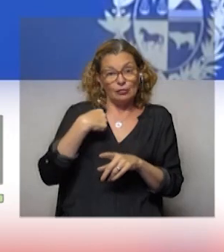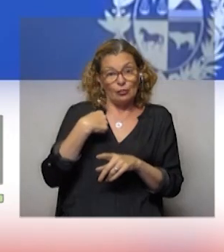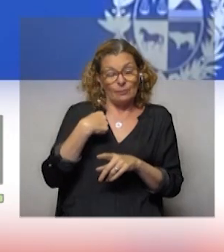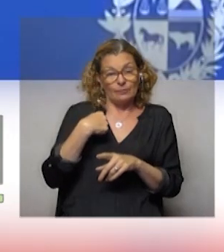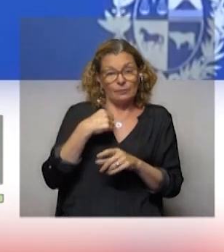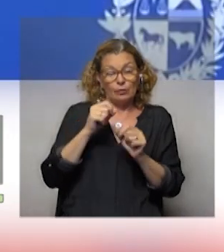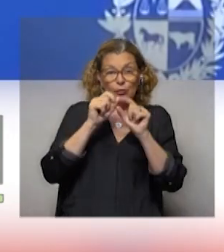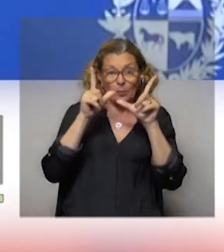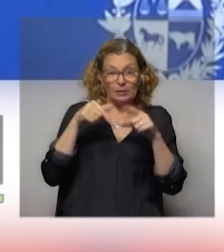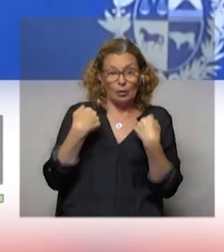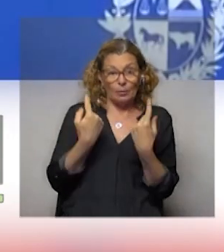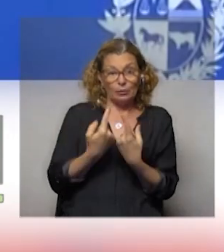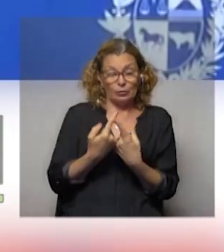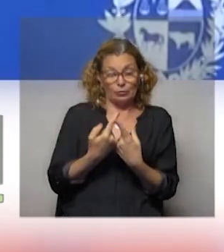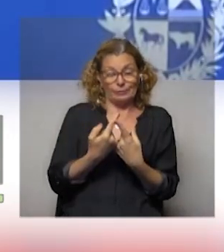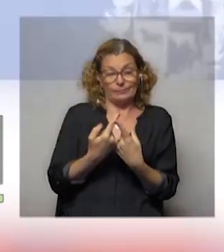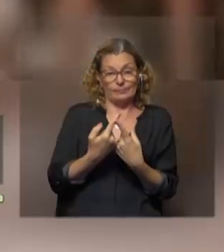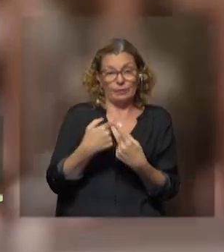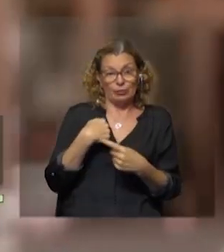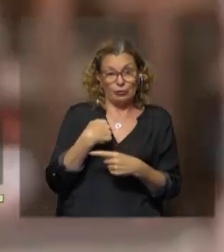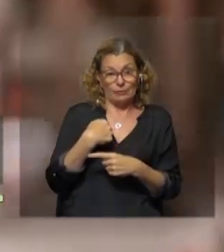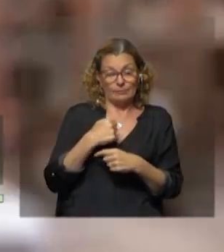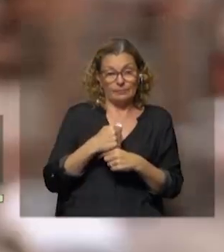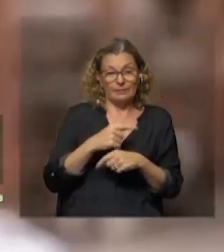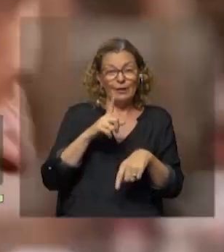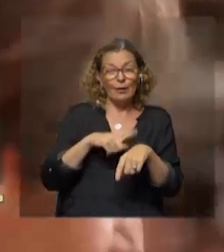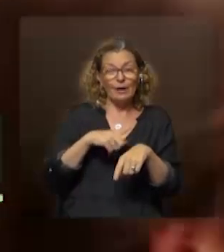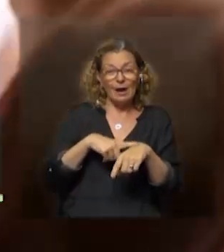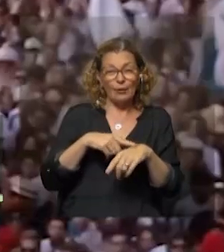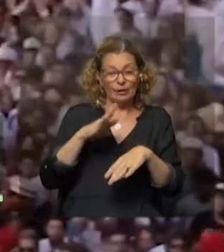tan sorprendidos como ustedes estoy yo